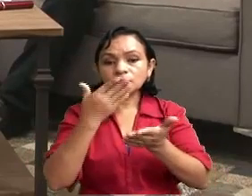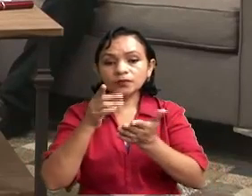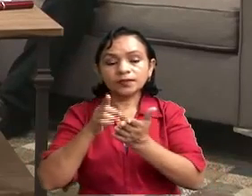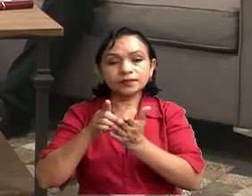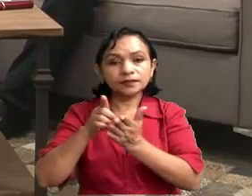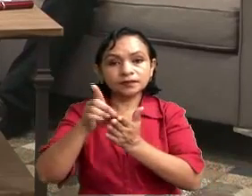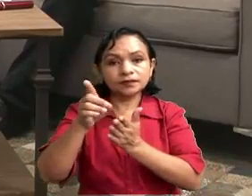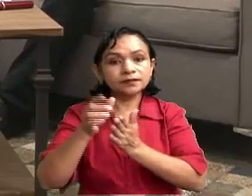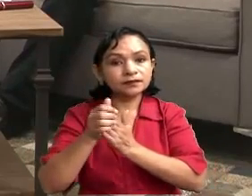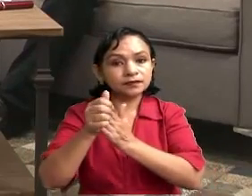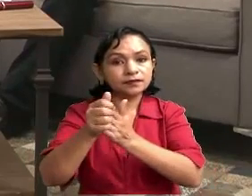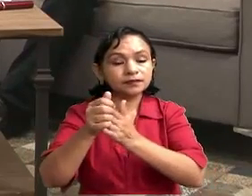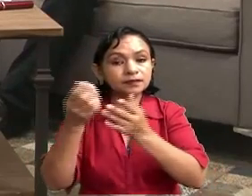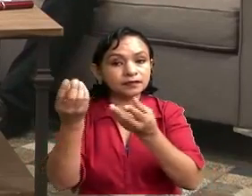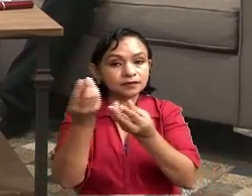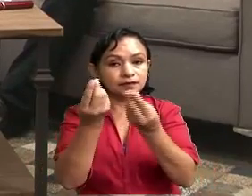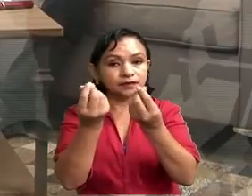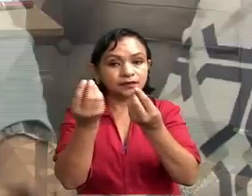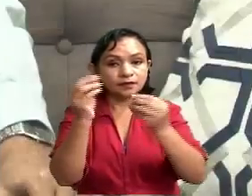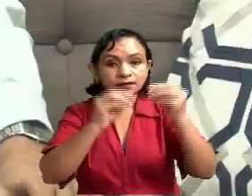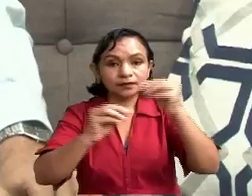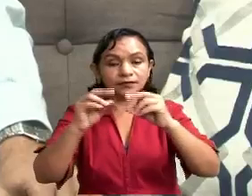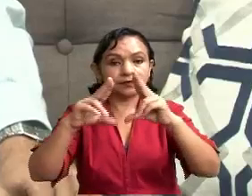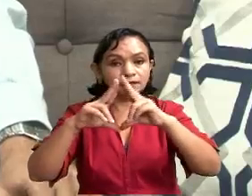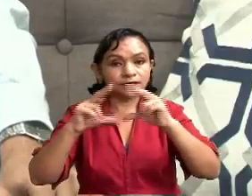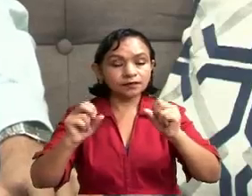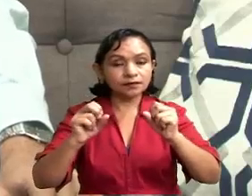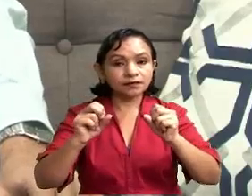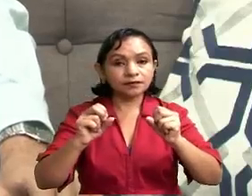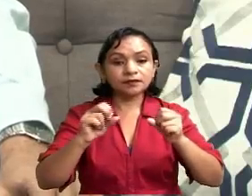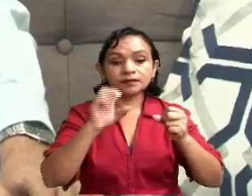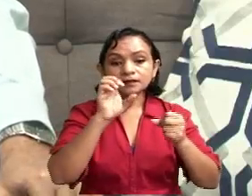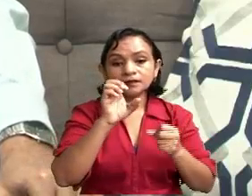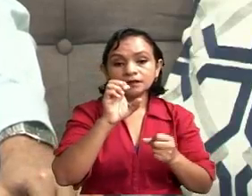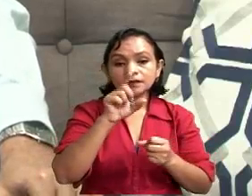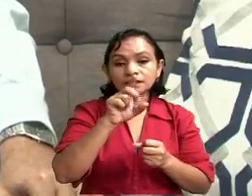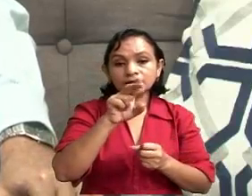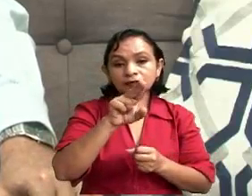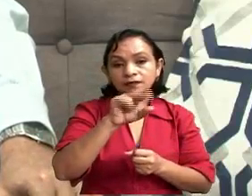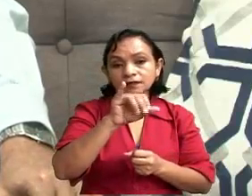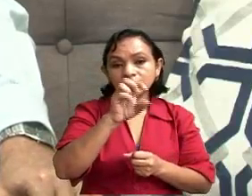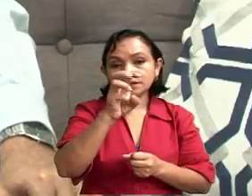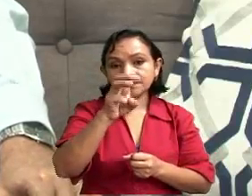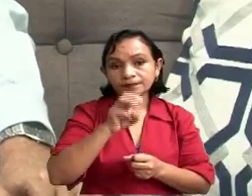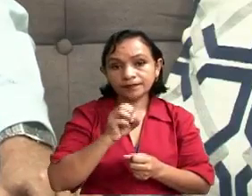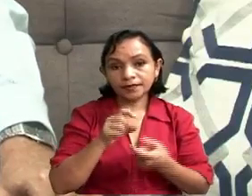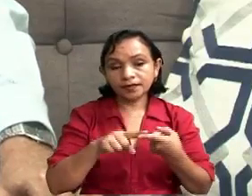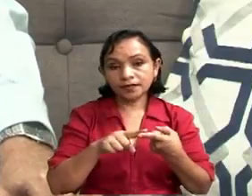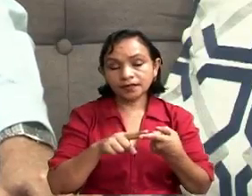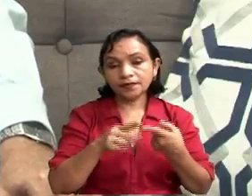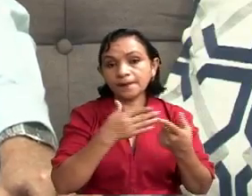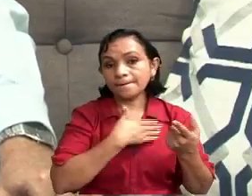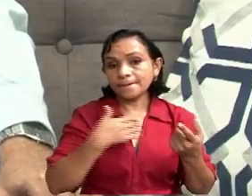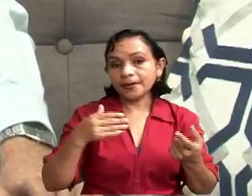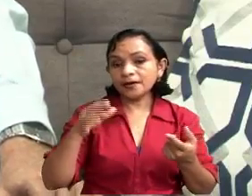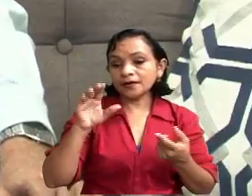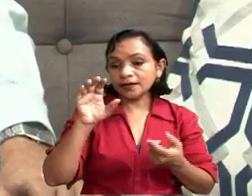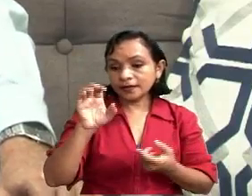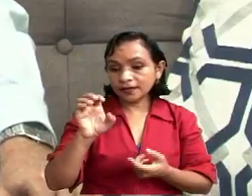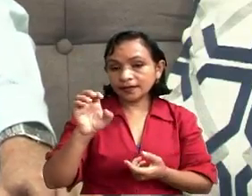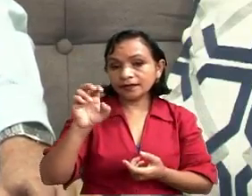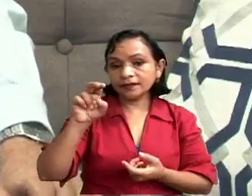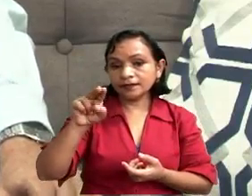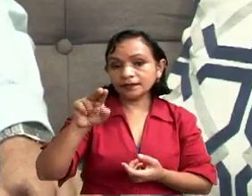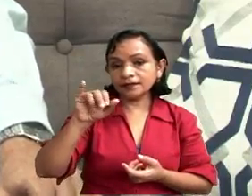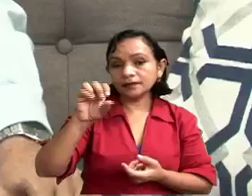economía. Porque esto, en la medida que Nimex se fortalezca, se va a fortalecer la capacidad y las oportunidades